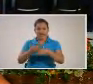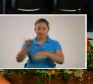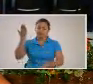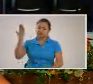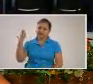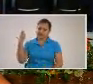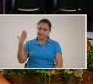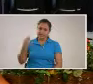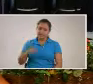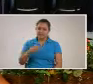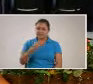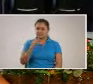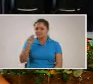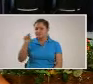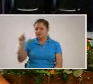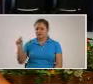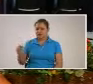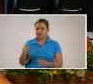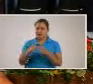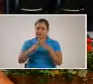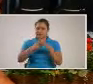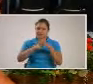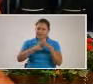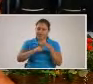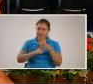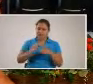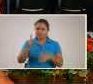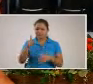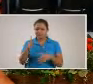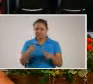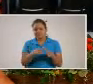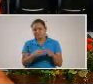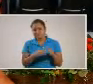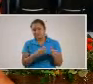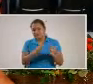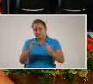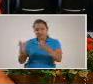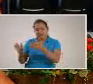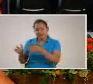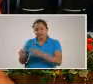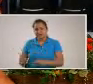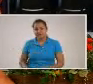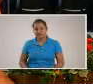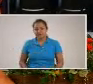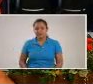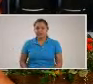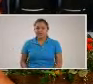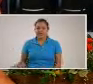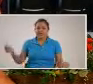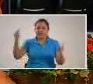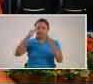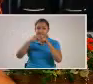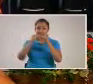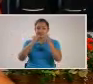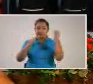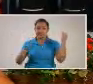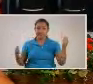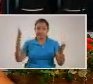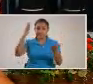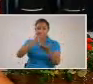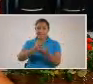Ellos empezaron una serie de eliminatorias y qué sé yo cuántas cosas más, hasta que al final lleguen a ese